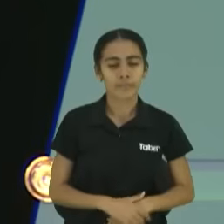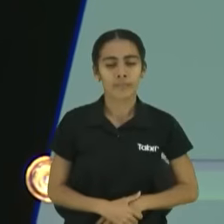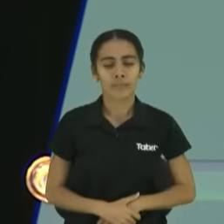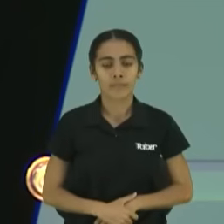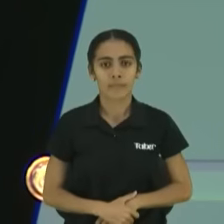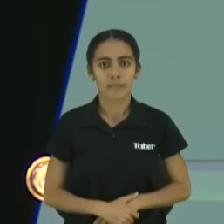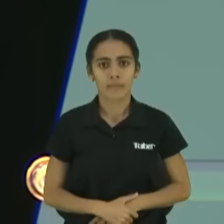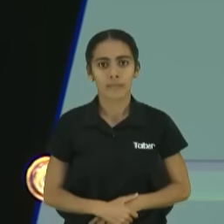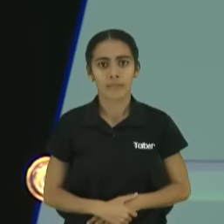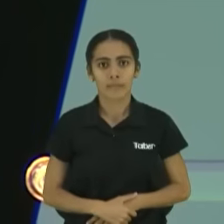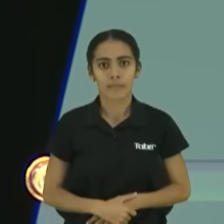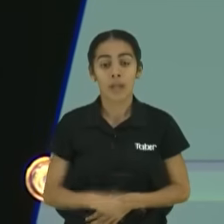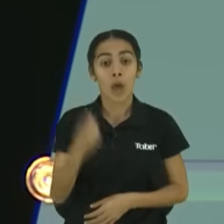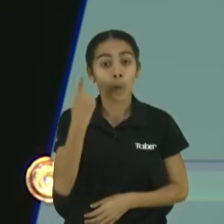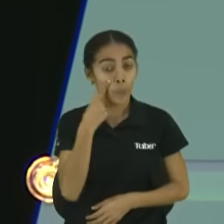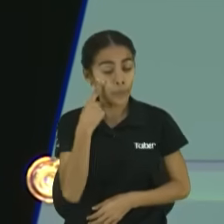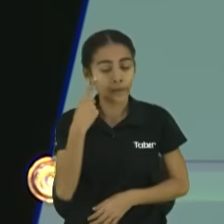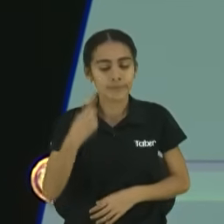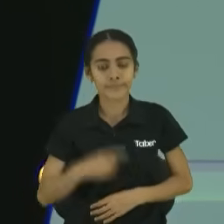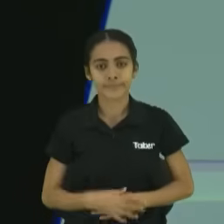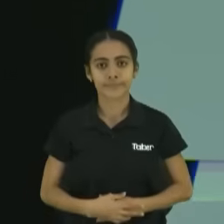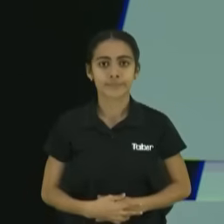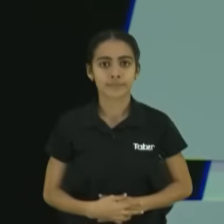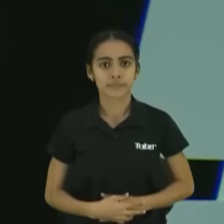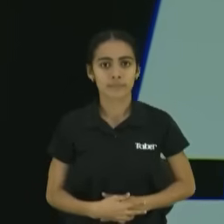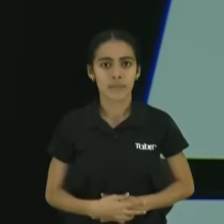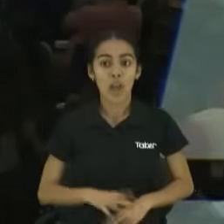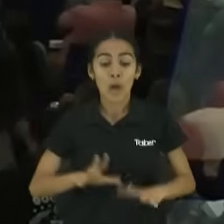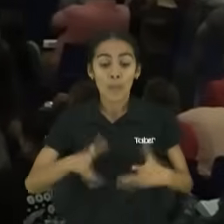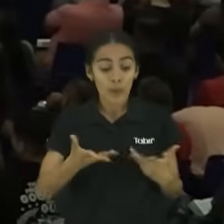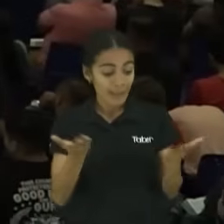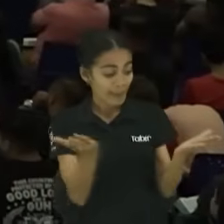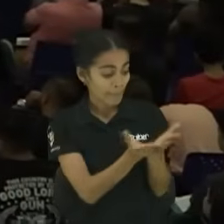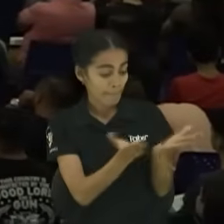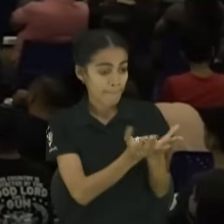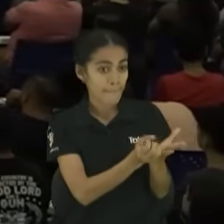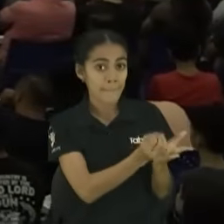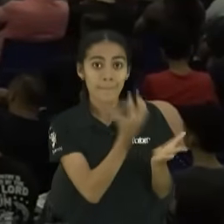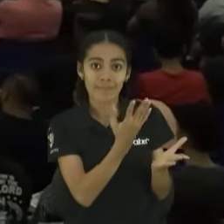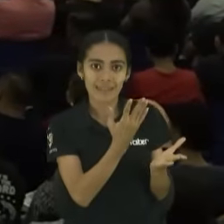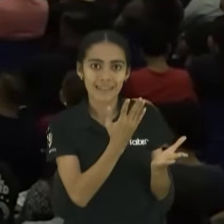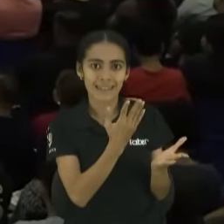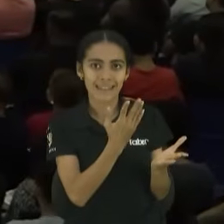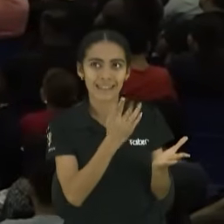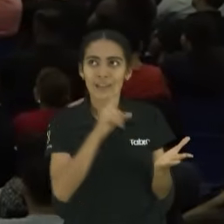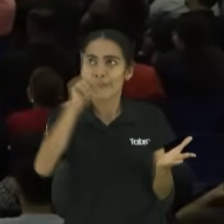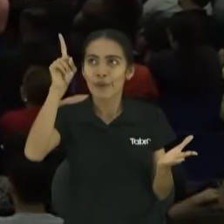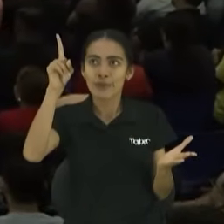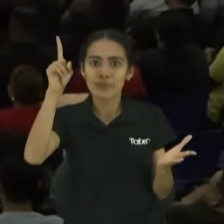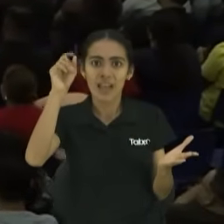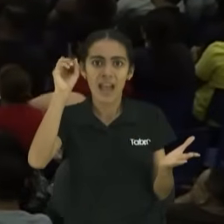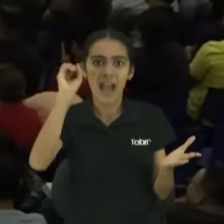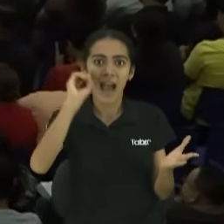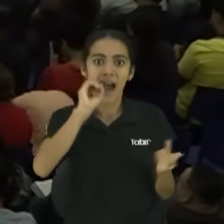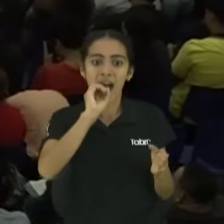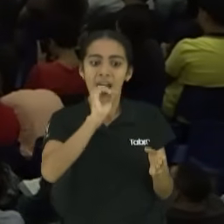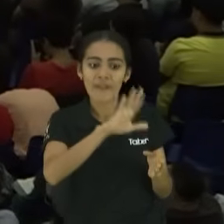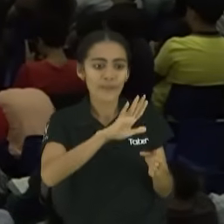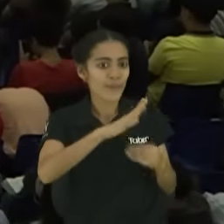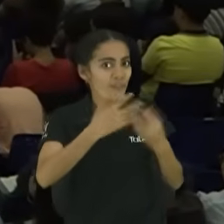Ten cuidado. Porque la palabra dice que Dios ya habló a través de los profetas.